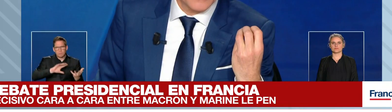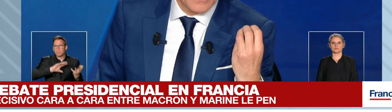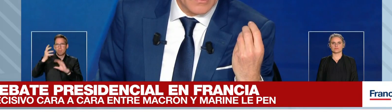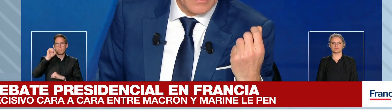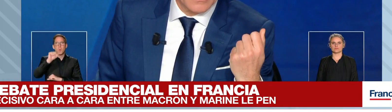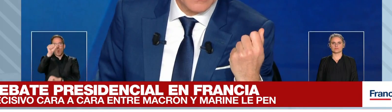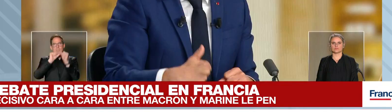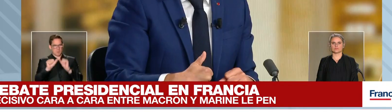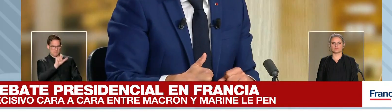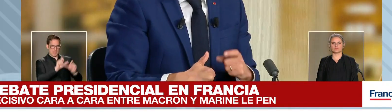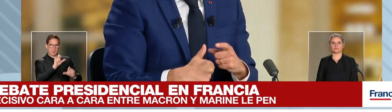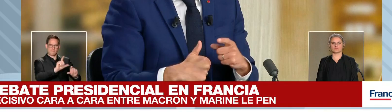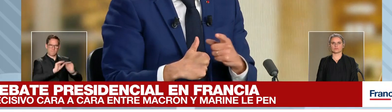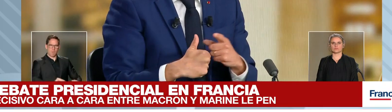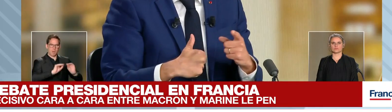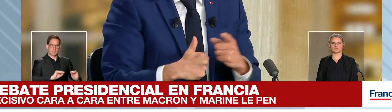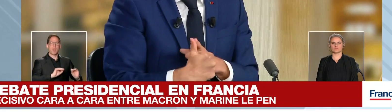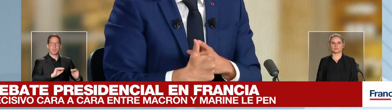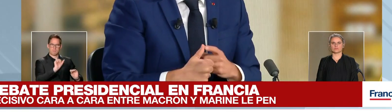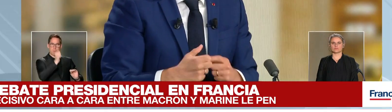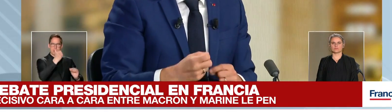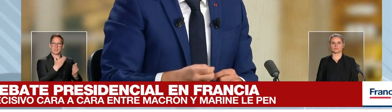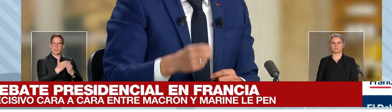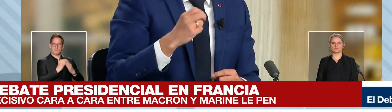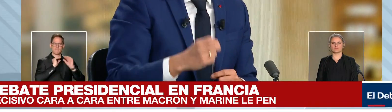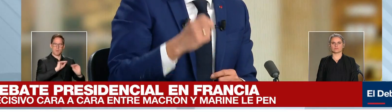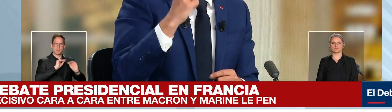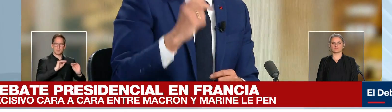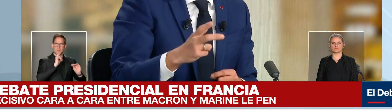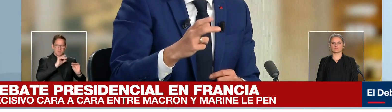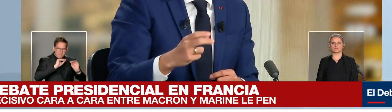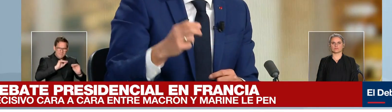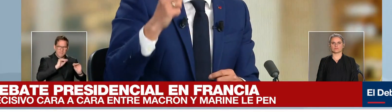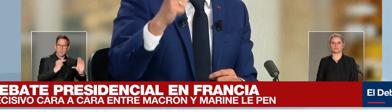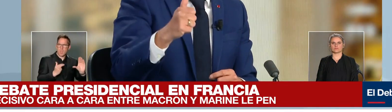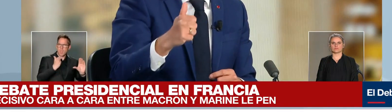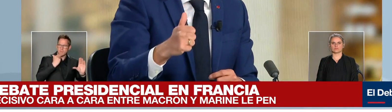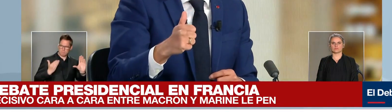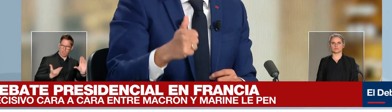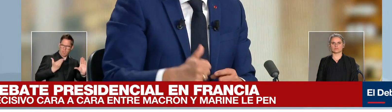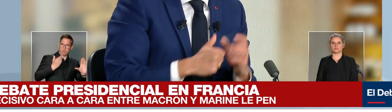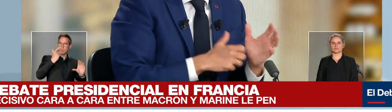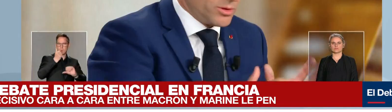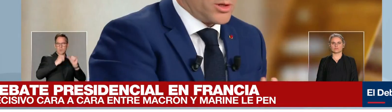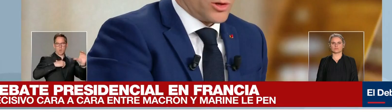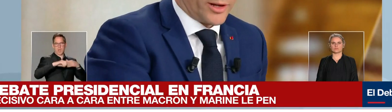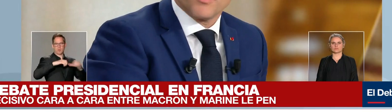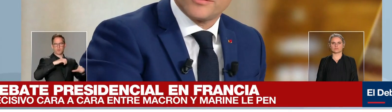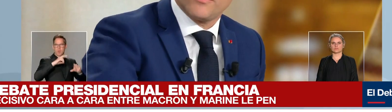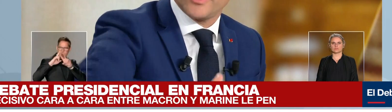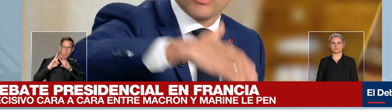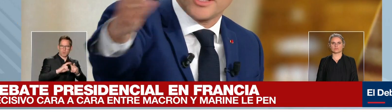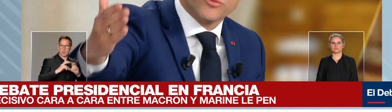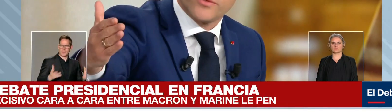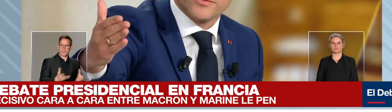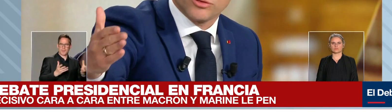por lo digital. Necesitamos formarlos y por eso en Francia necesitamos una política de formación, de excelencia académica e inversión